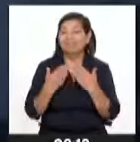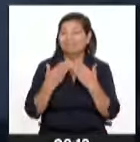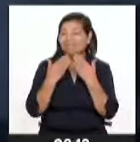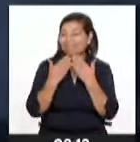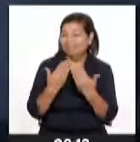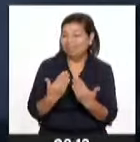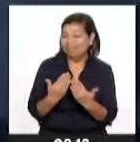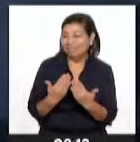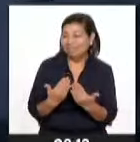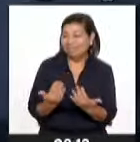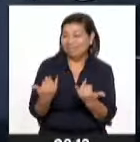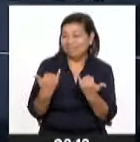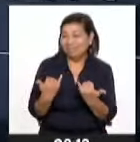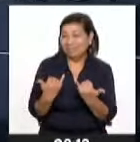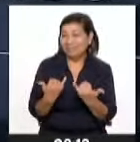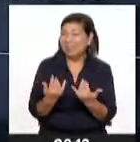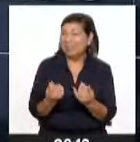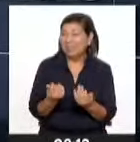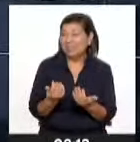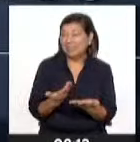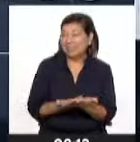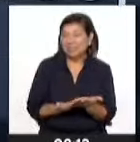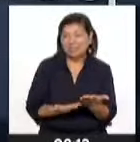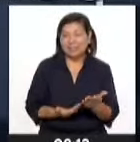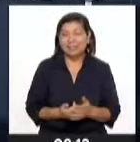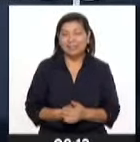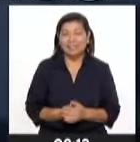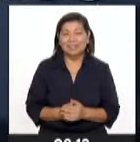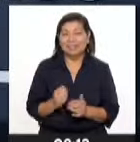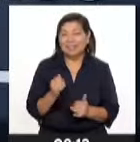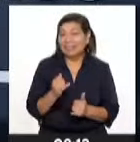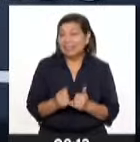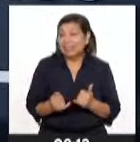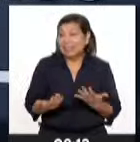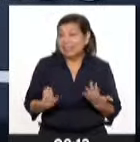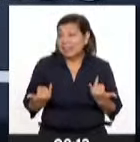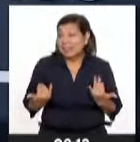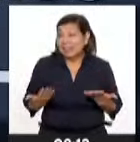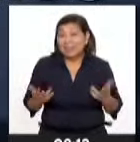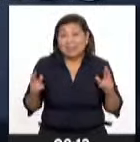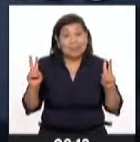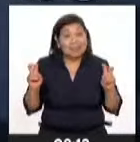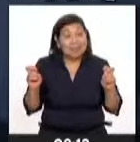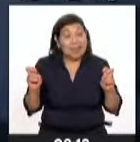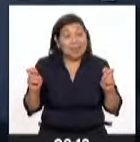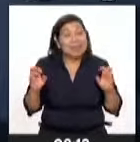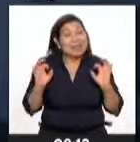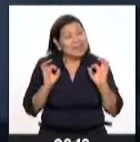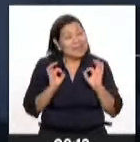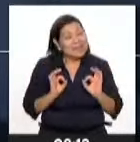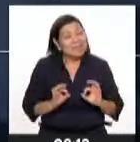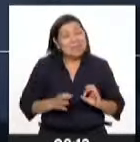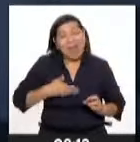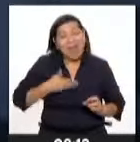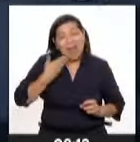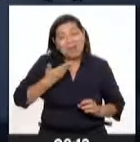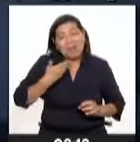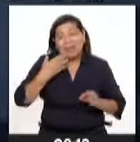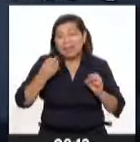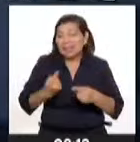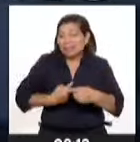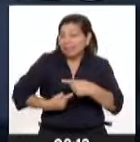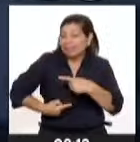tal? ¿Cómo están? Vamos a hablar ahora de las FPs, que es uno de estos temas que no se acaban nunca. De hecho, son los temas clásicos a los cuales muchos políticos regresan